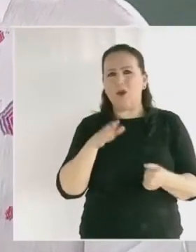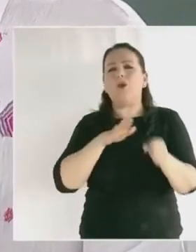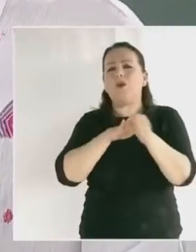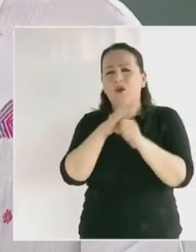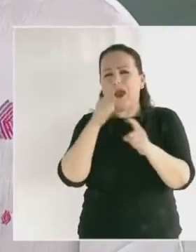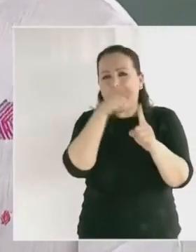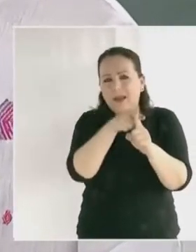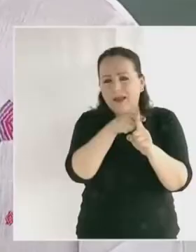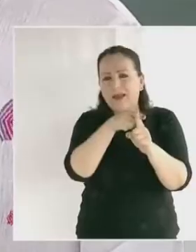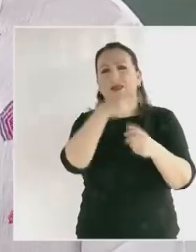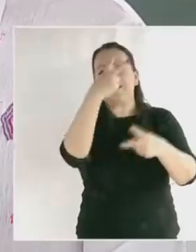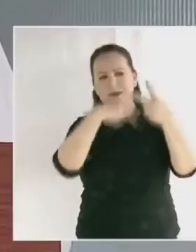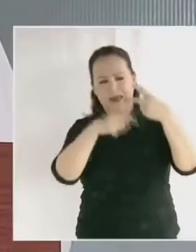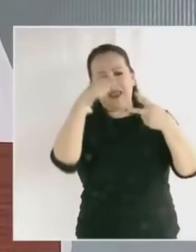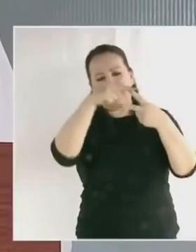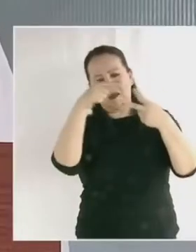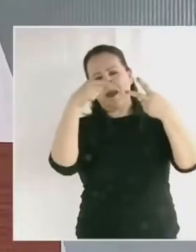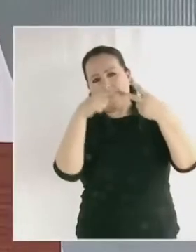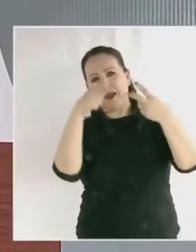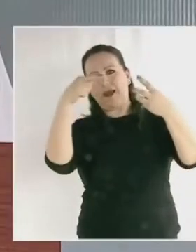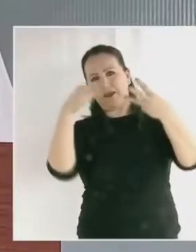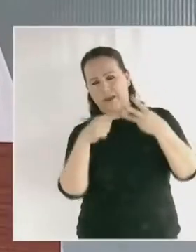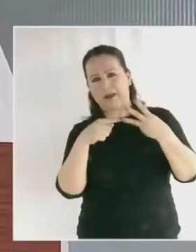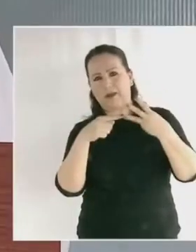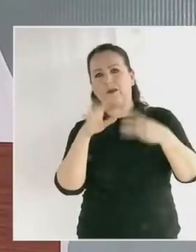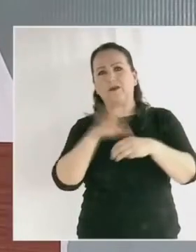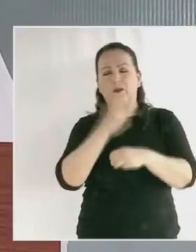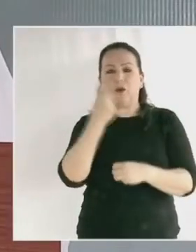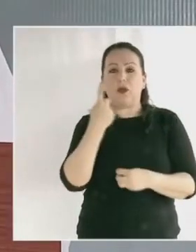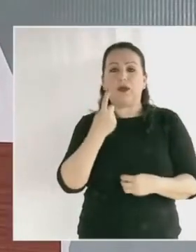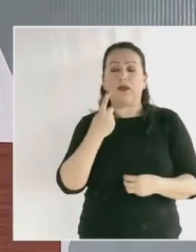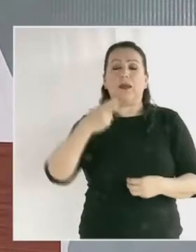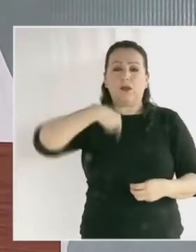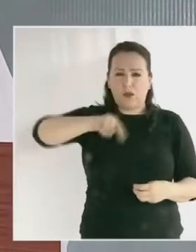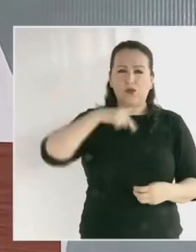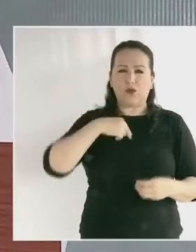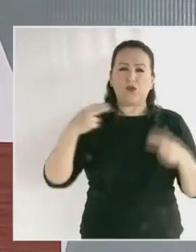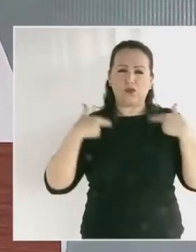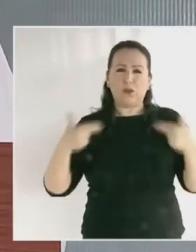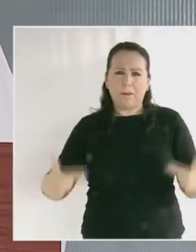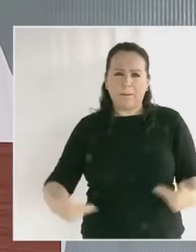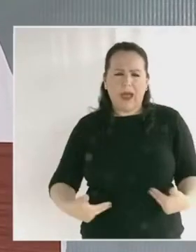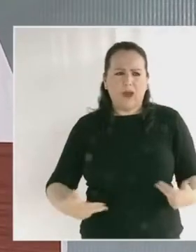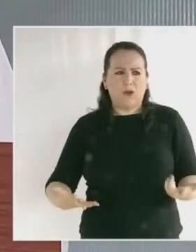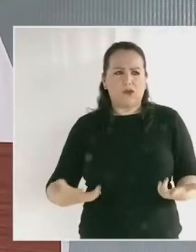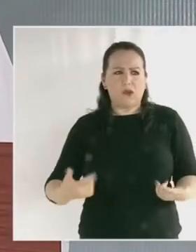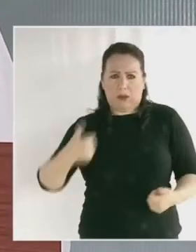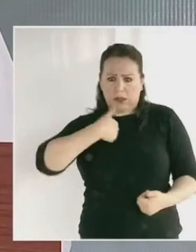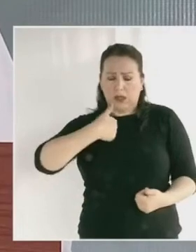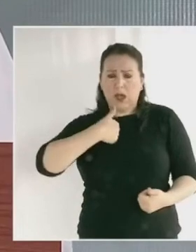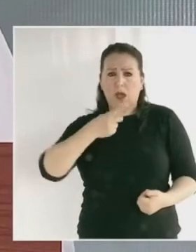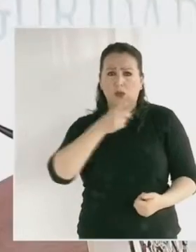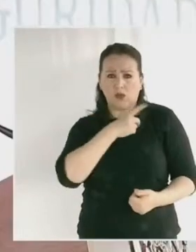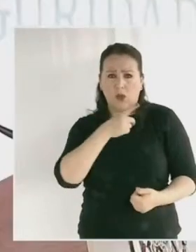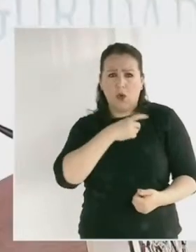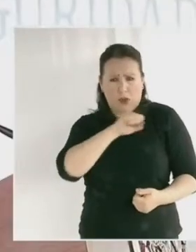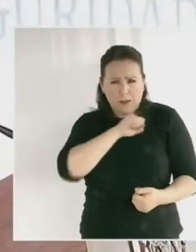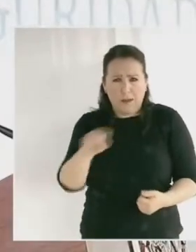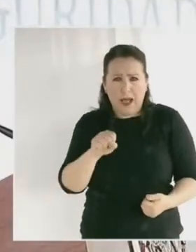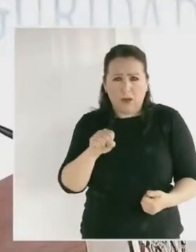o solo porque los seres humanos, los mexicanos, somos malos por